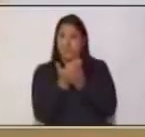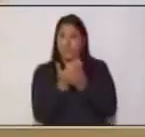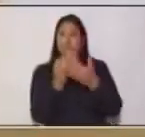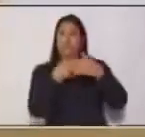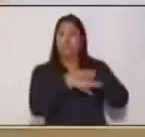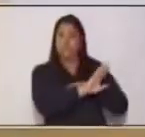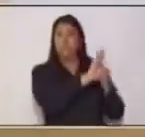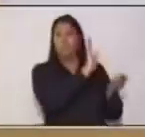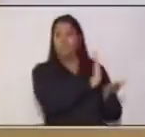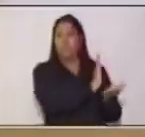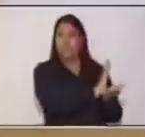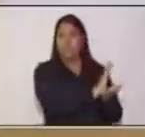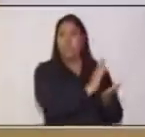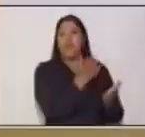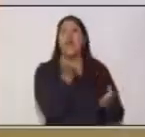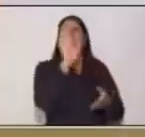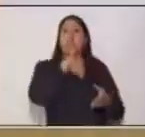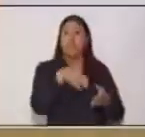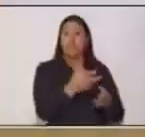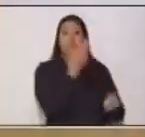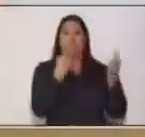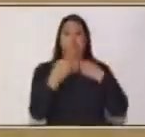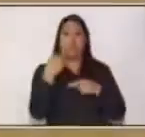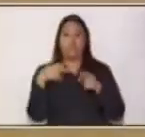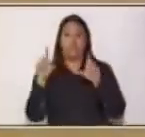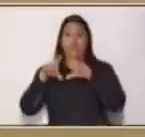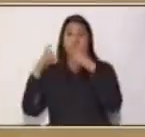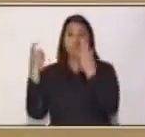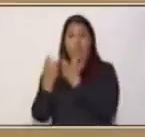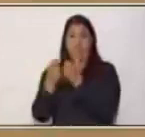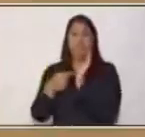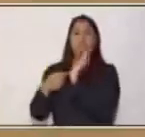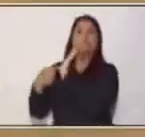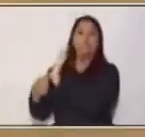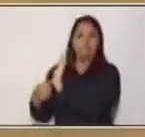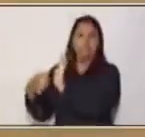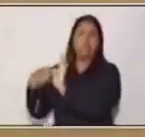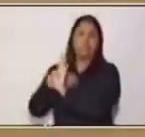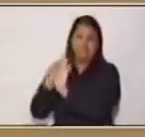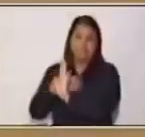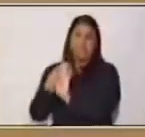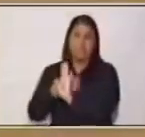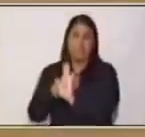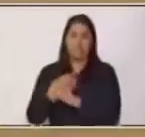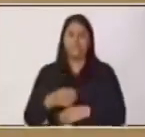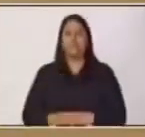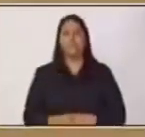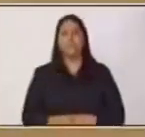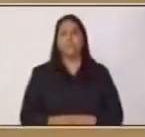portafolio para cuando regreses a clases y pueda entregarlos a sus docentes. También